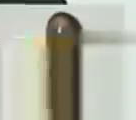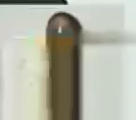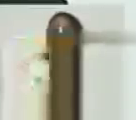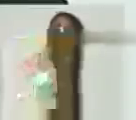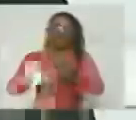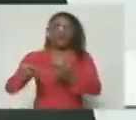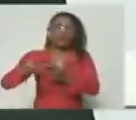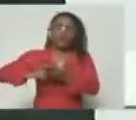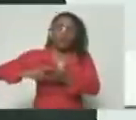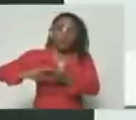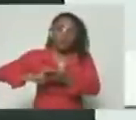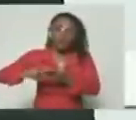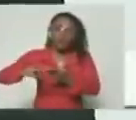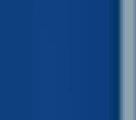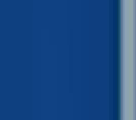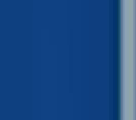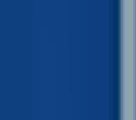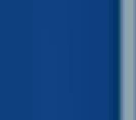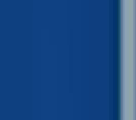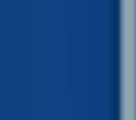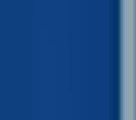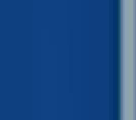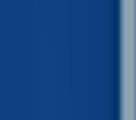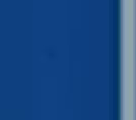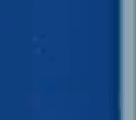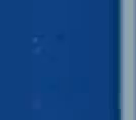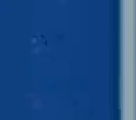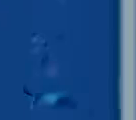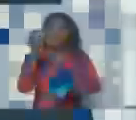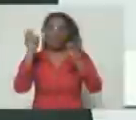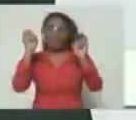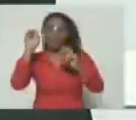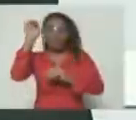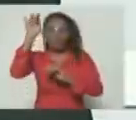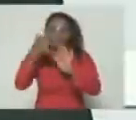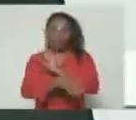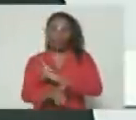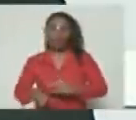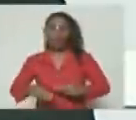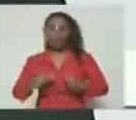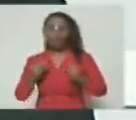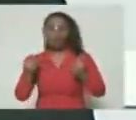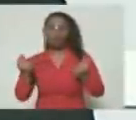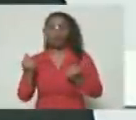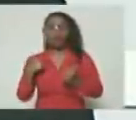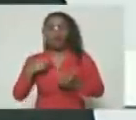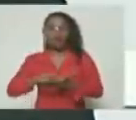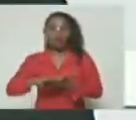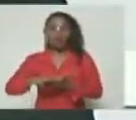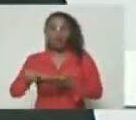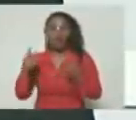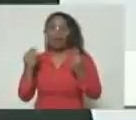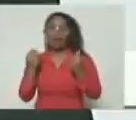reconciliación, no tendremos para recuperar la economía de nuestro país,